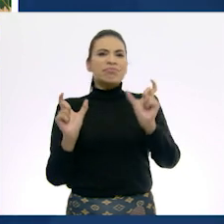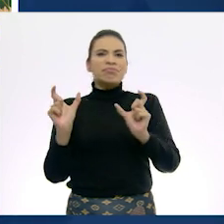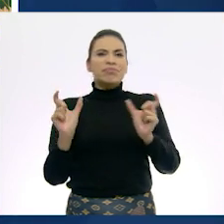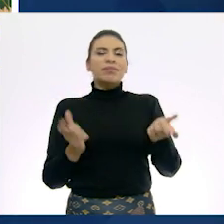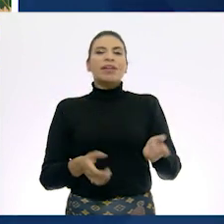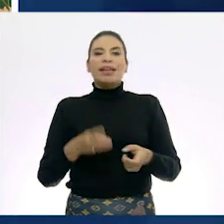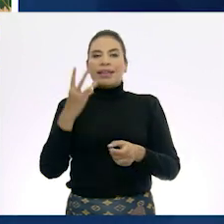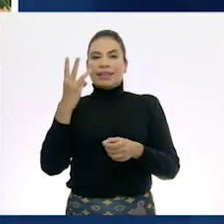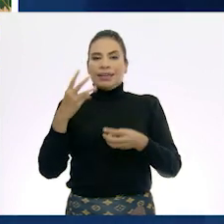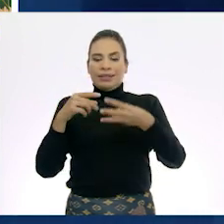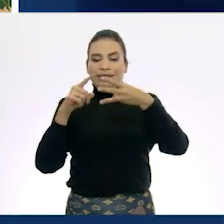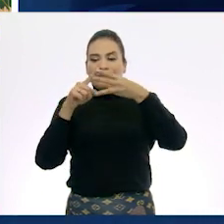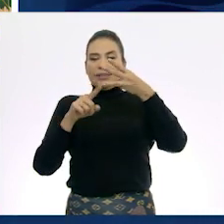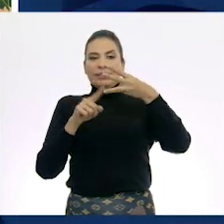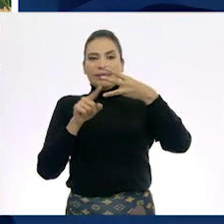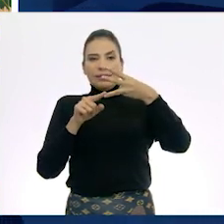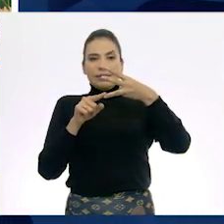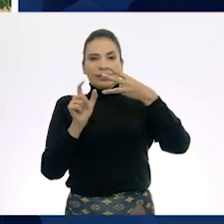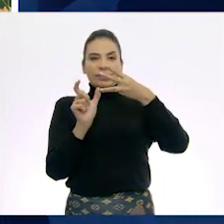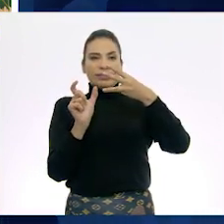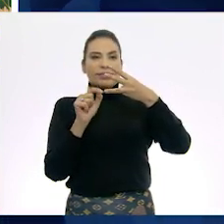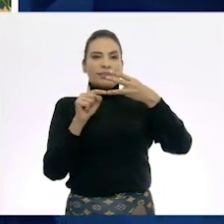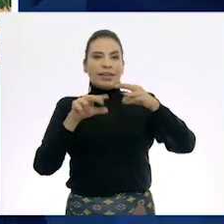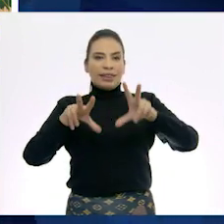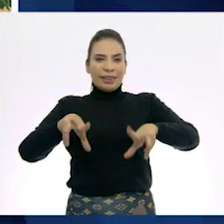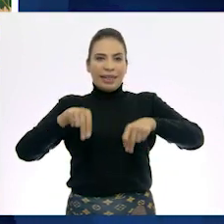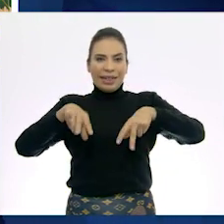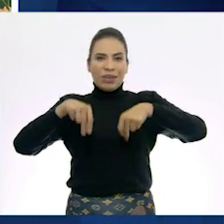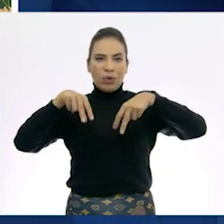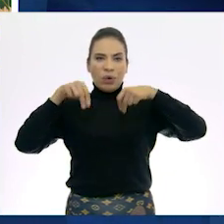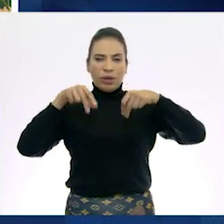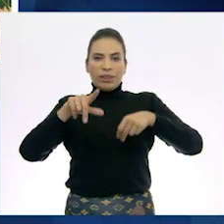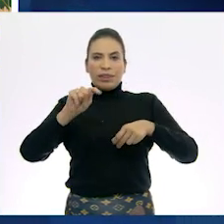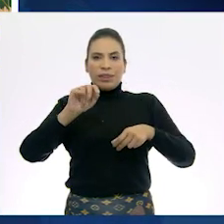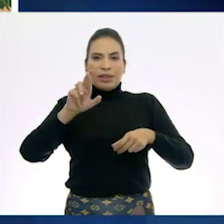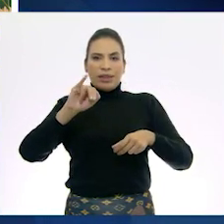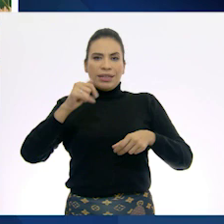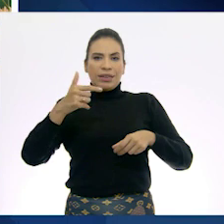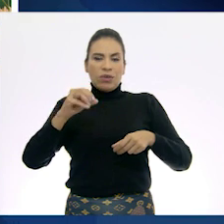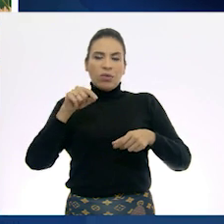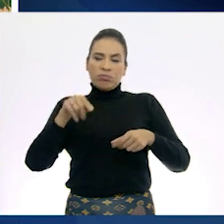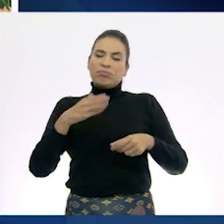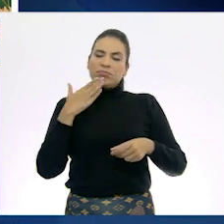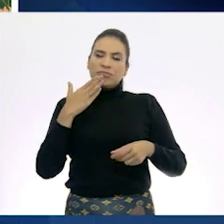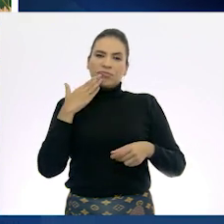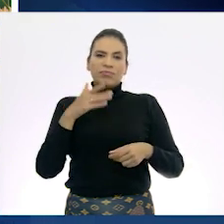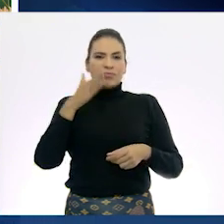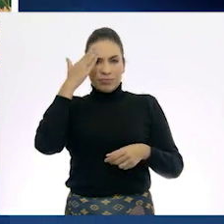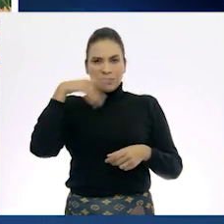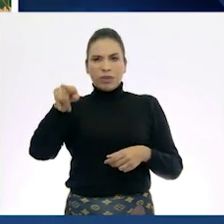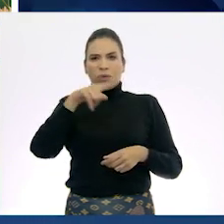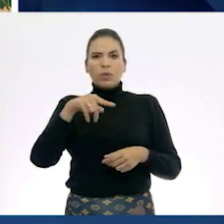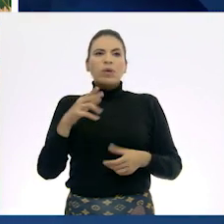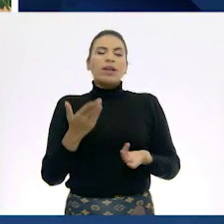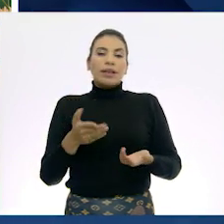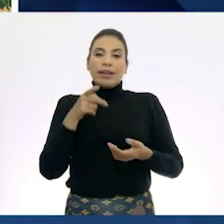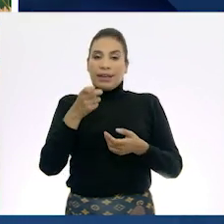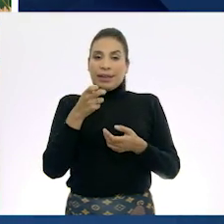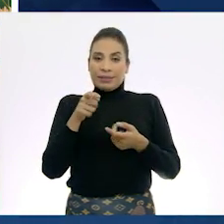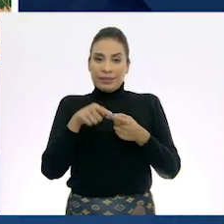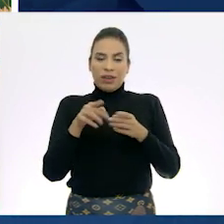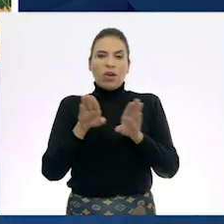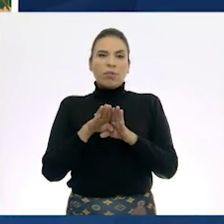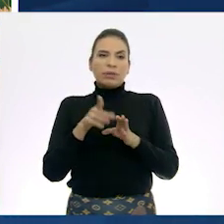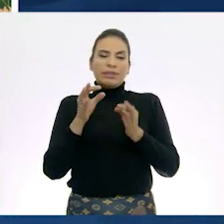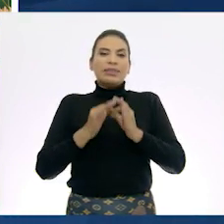la tercera imagen, en la que vemos el trigo. Muy bien, María. Nosotros sabemos, obviamente, que este cereal